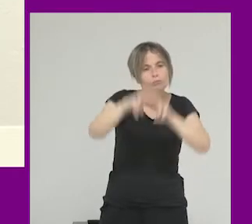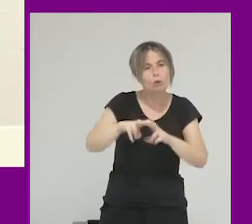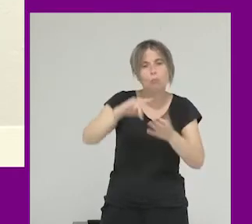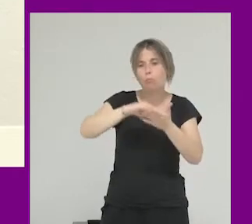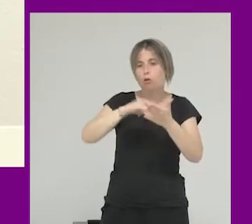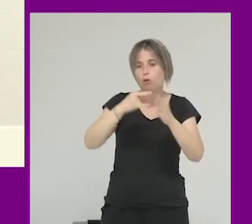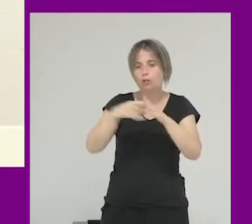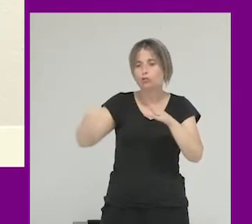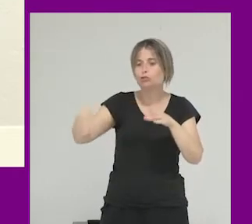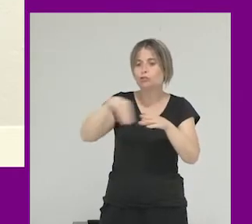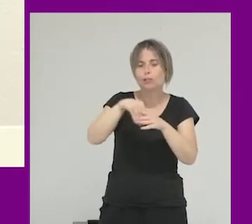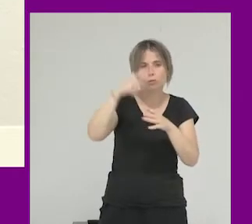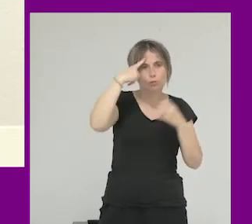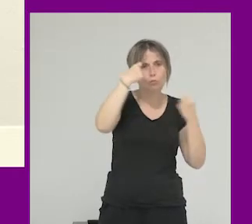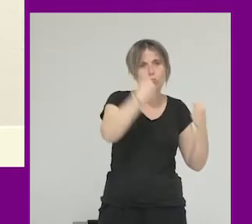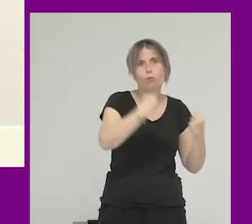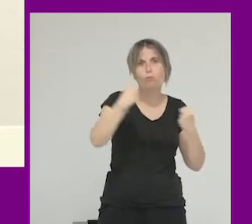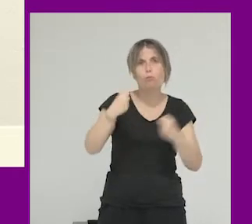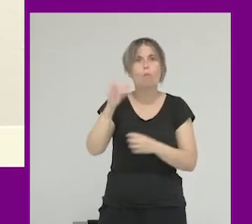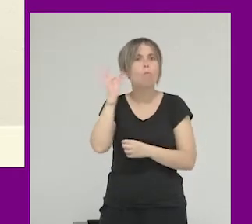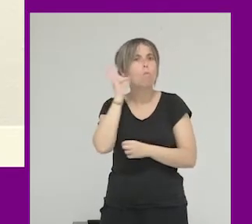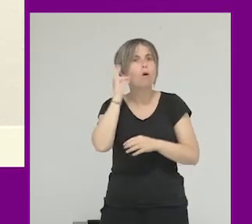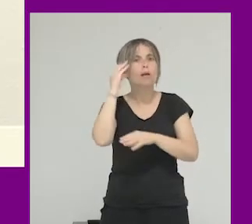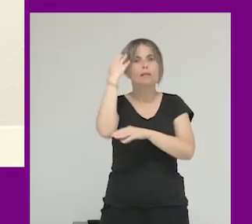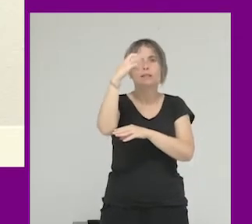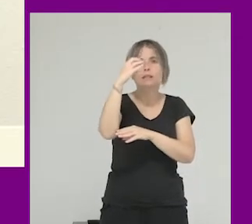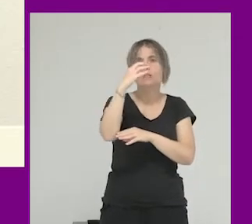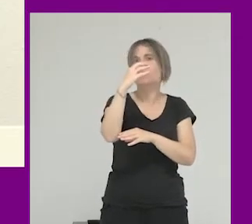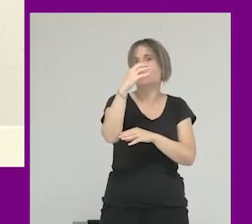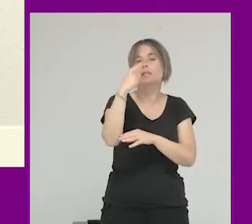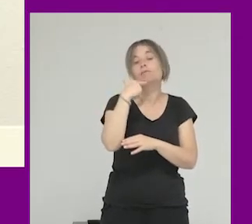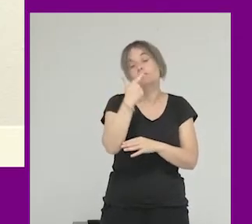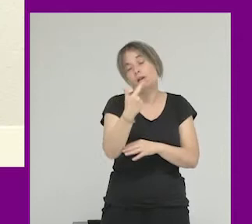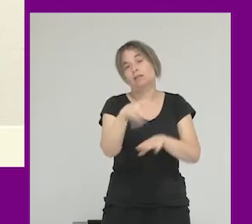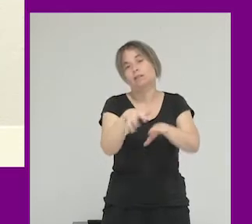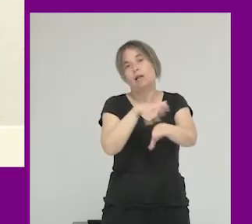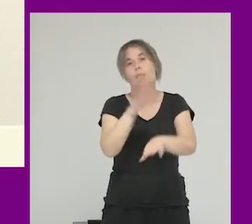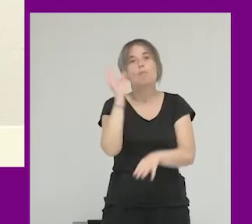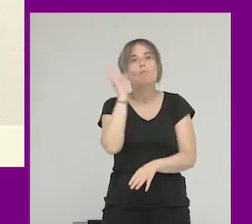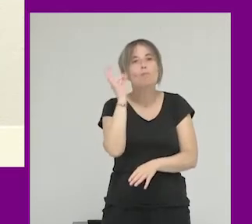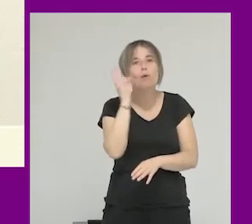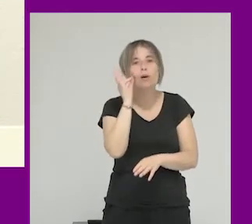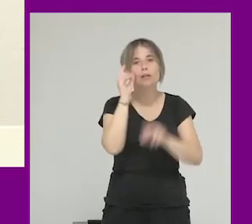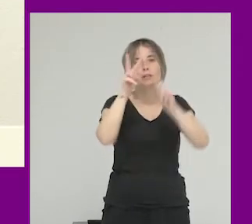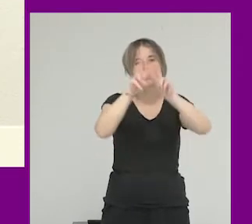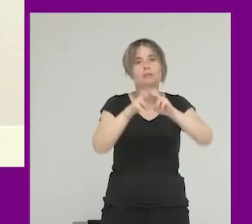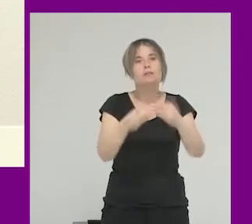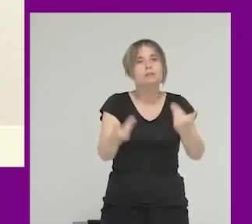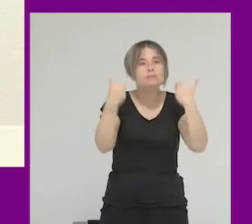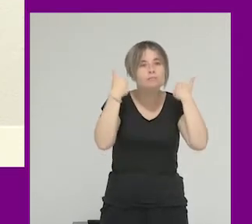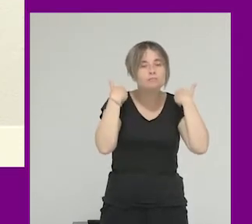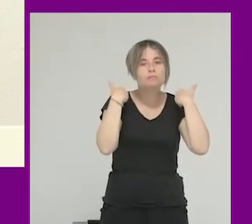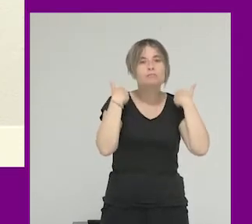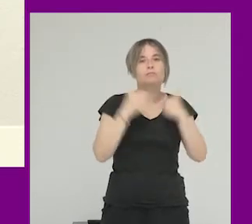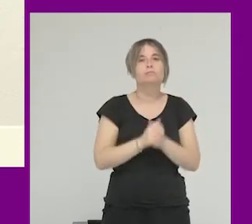no habían mujeres científicas, digo mujeres porque eran las mujeres las que estaban haciendo esto,